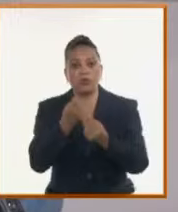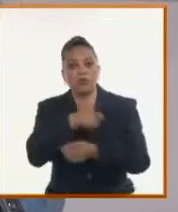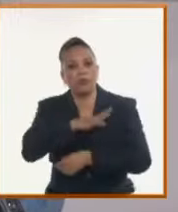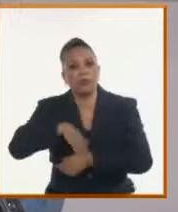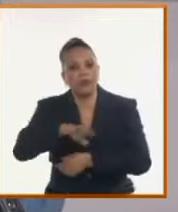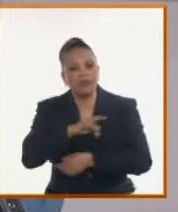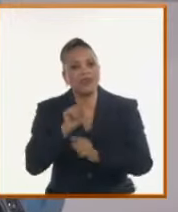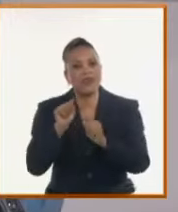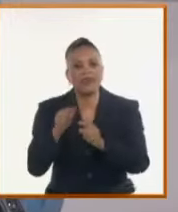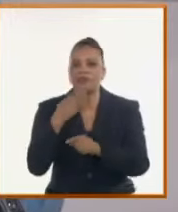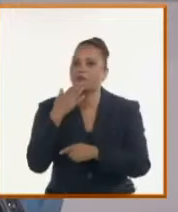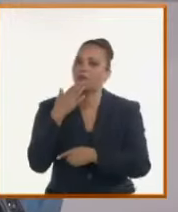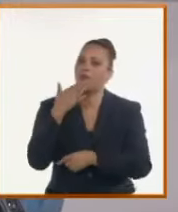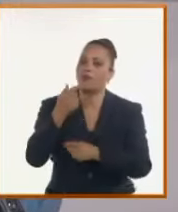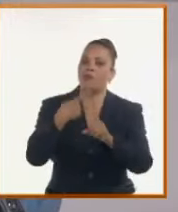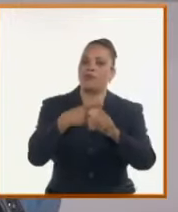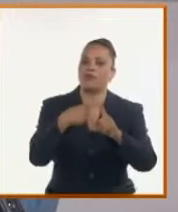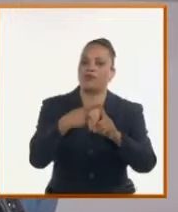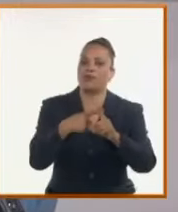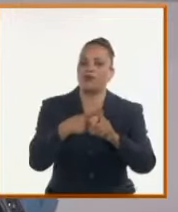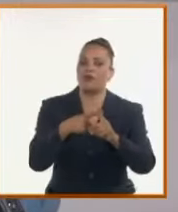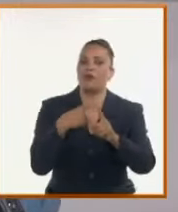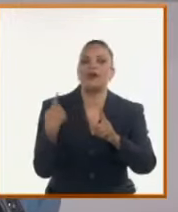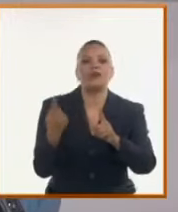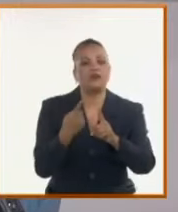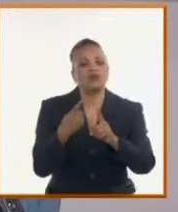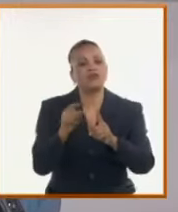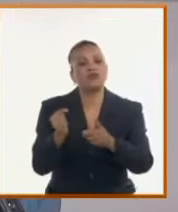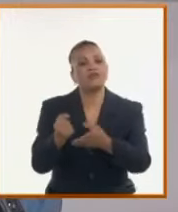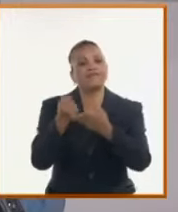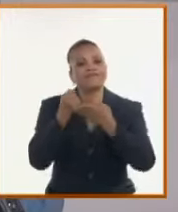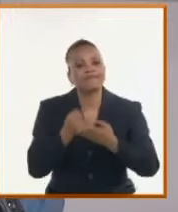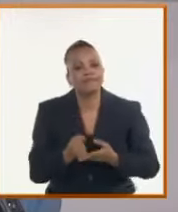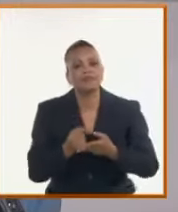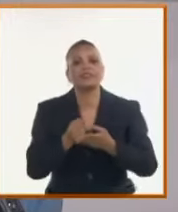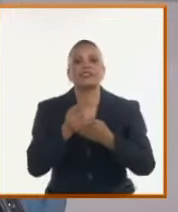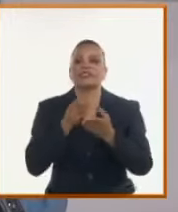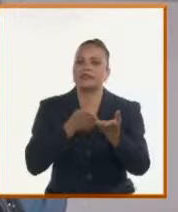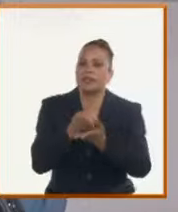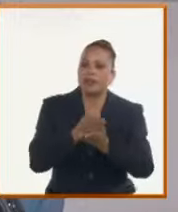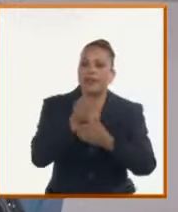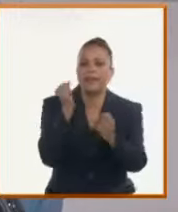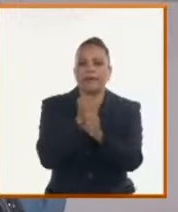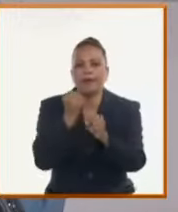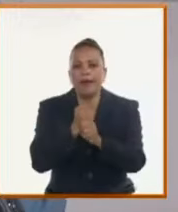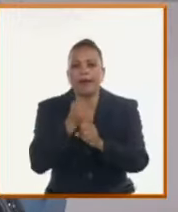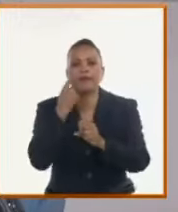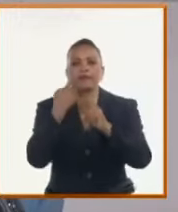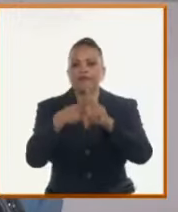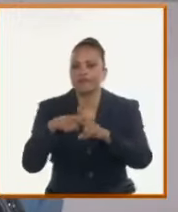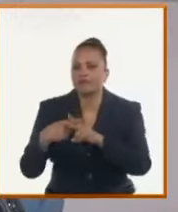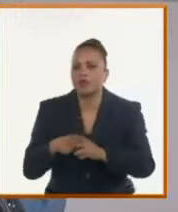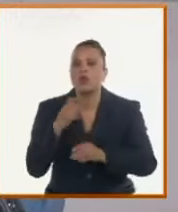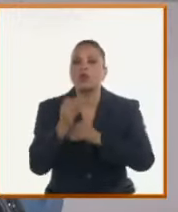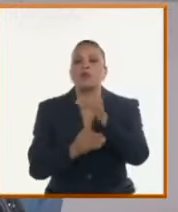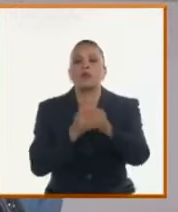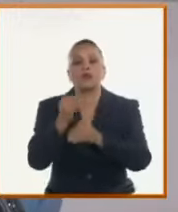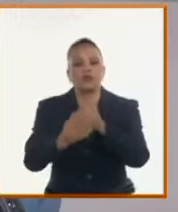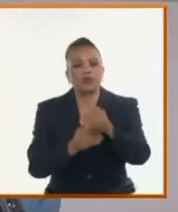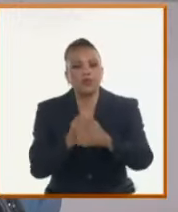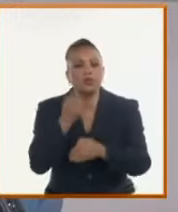ha sido muy positivo porque nos permite seguir revisando las estructuras los procesos